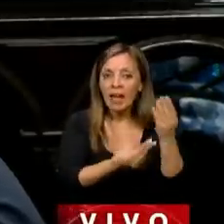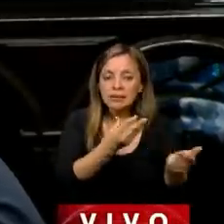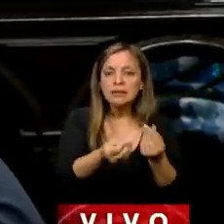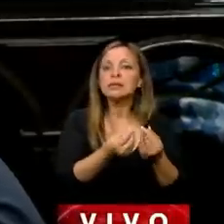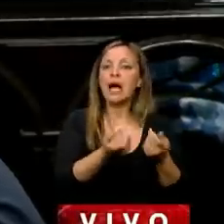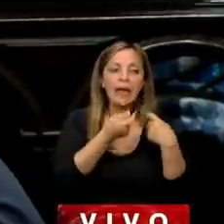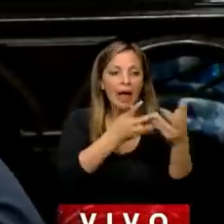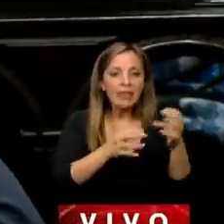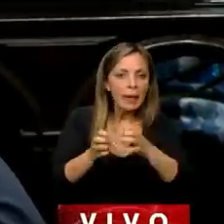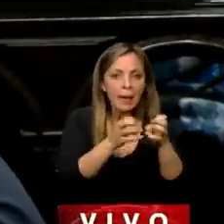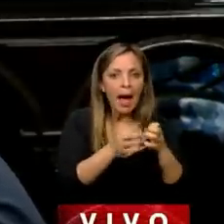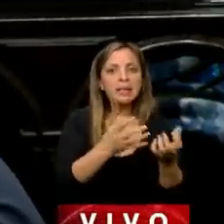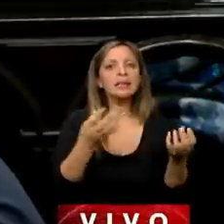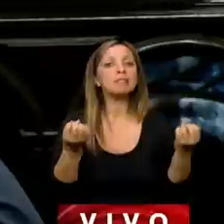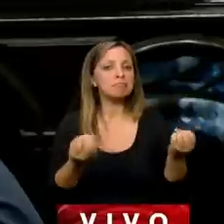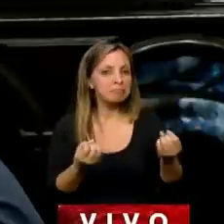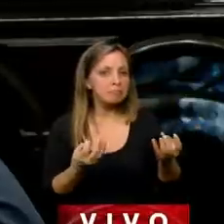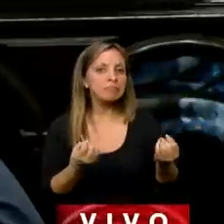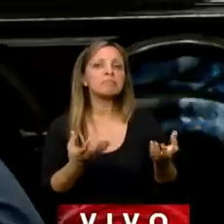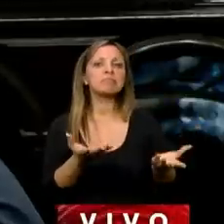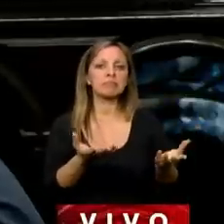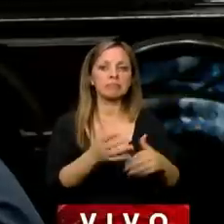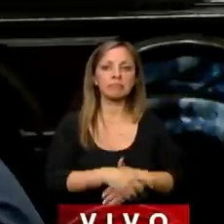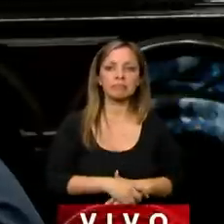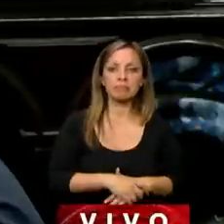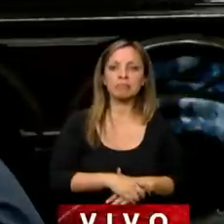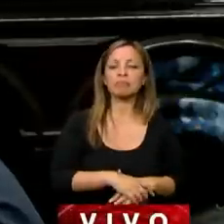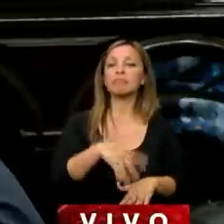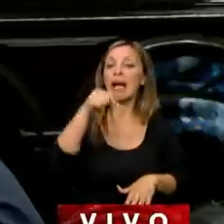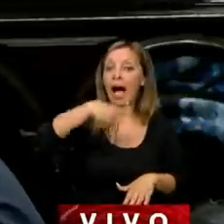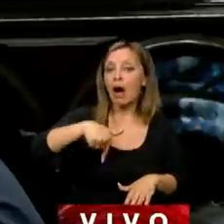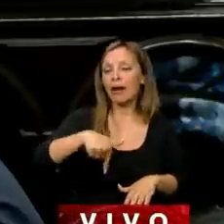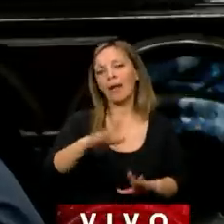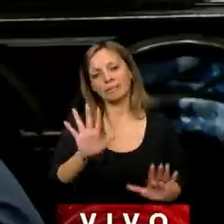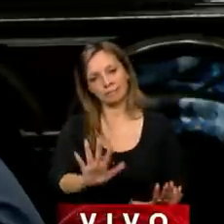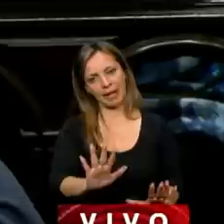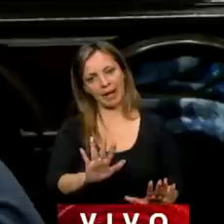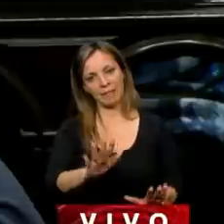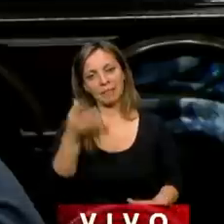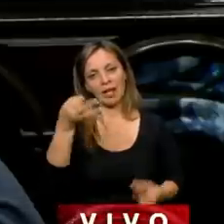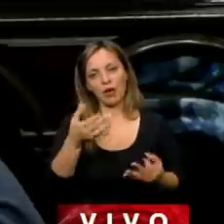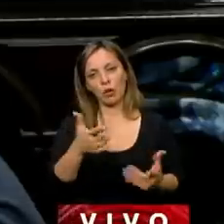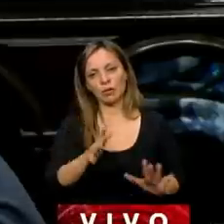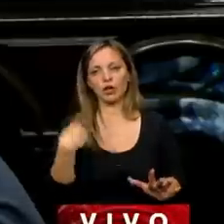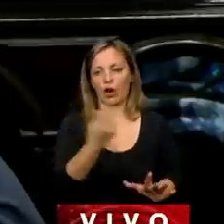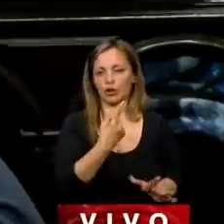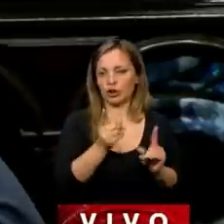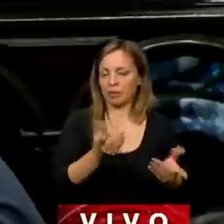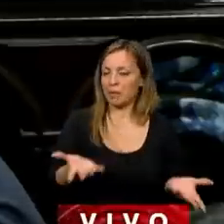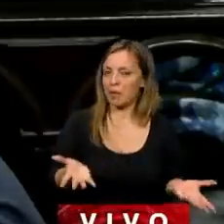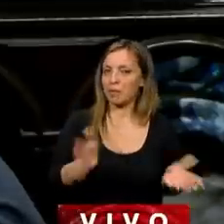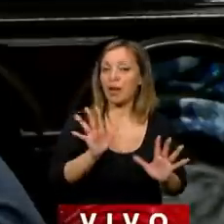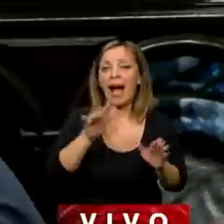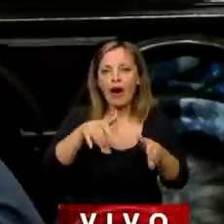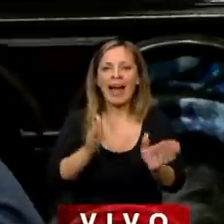debate y que generen interés. Ahora no seamos injustos ni siquiera con nosotros mismos porque estamos absolutamente